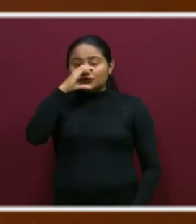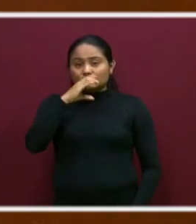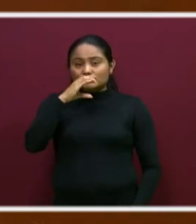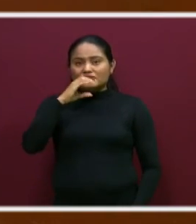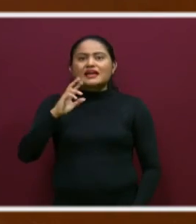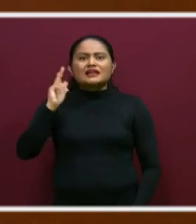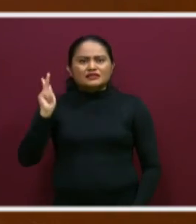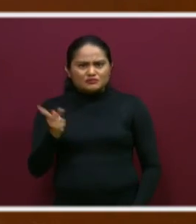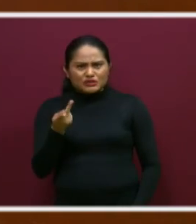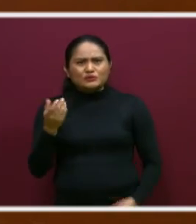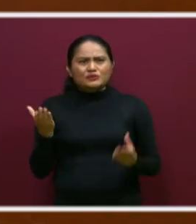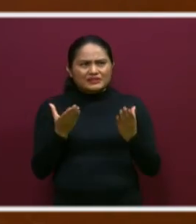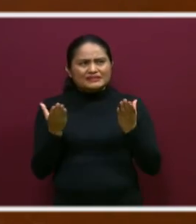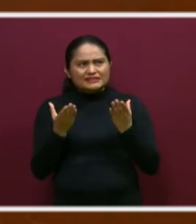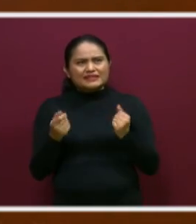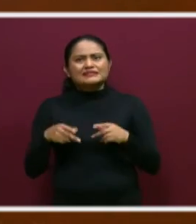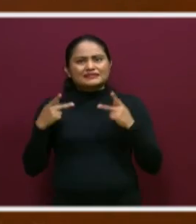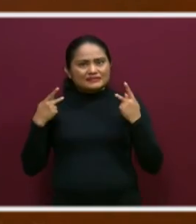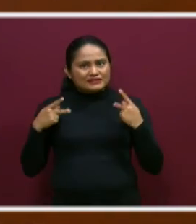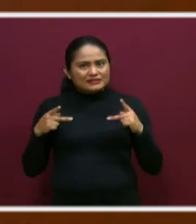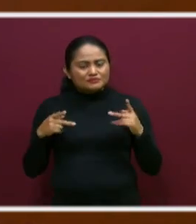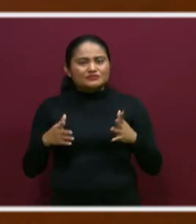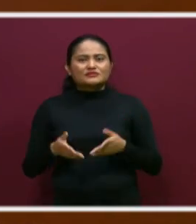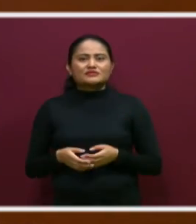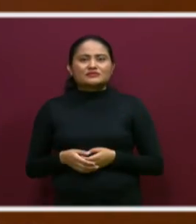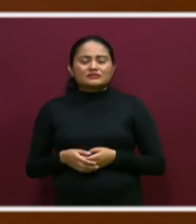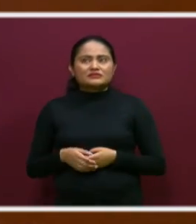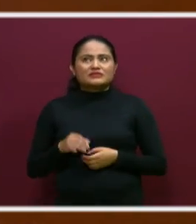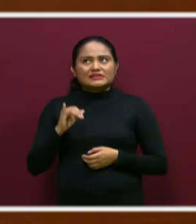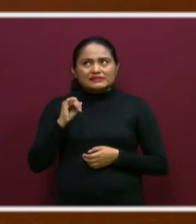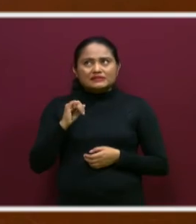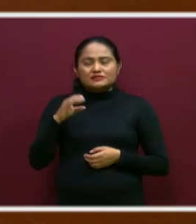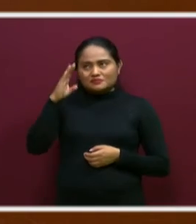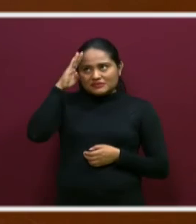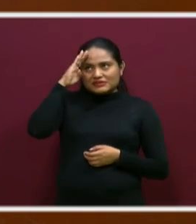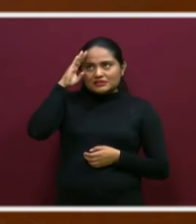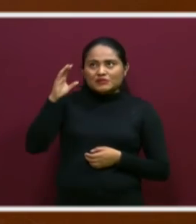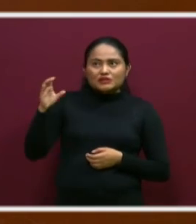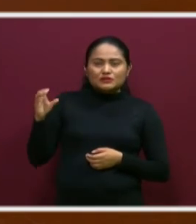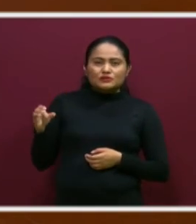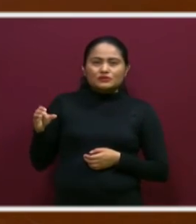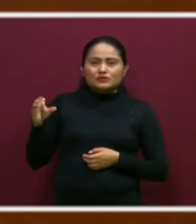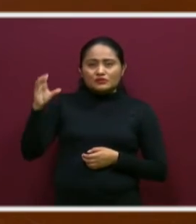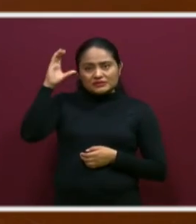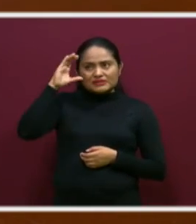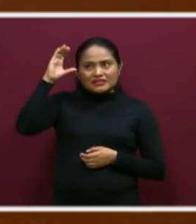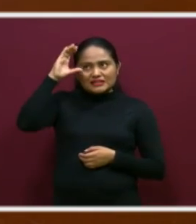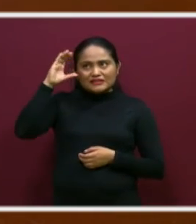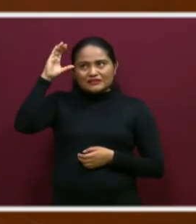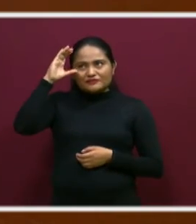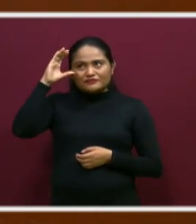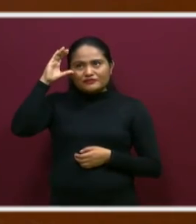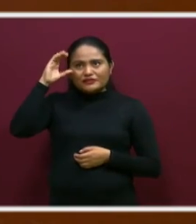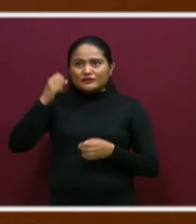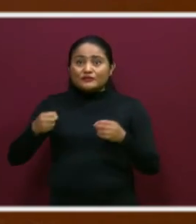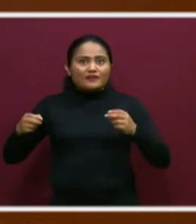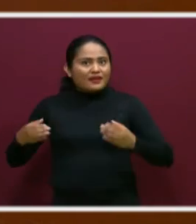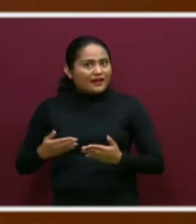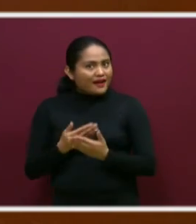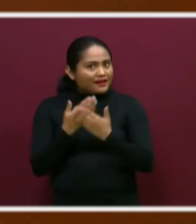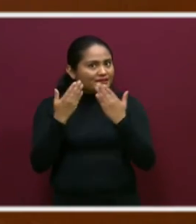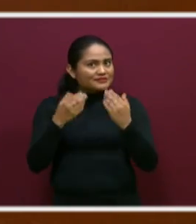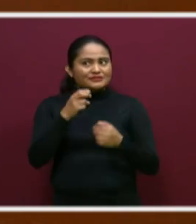sucede y creo que esta cuestión del pensamiento científico es algo muy muy innato está este